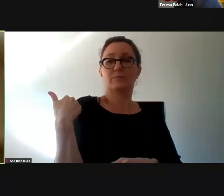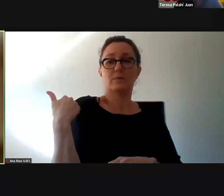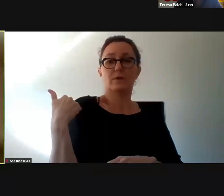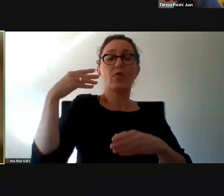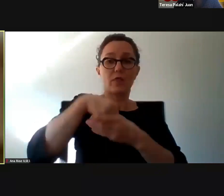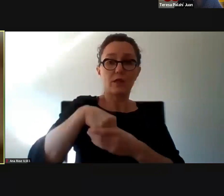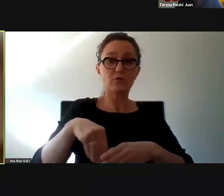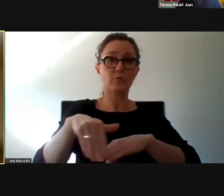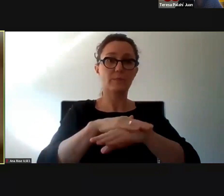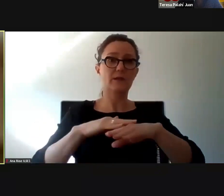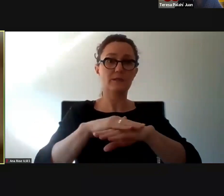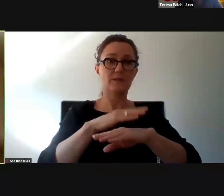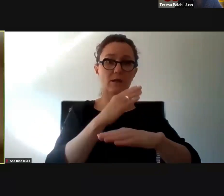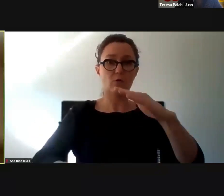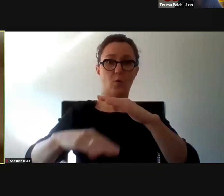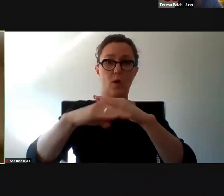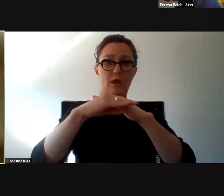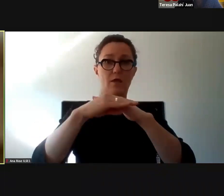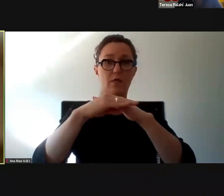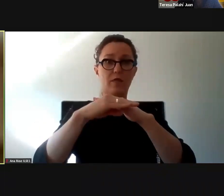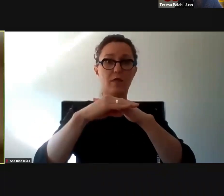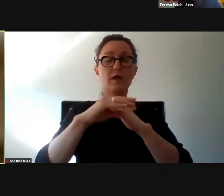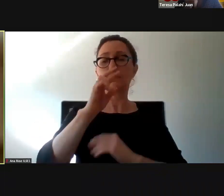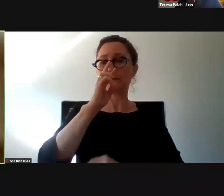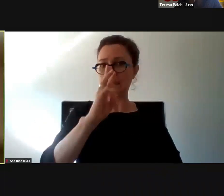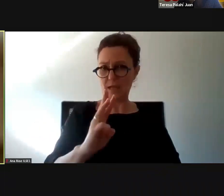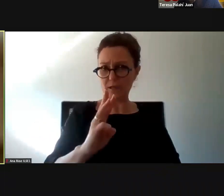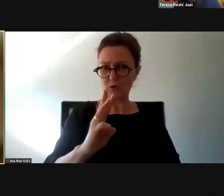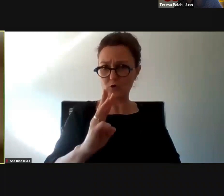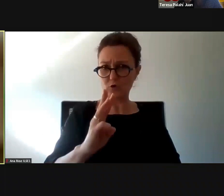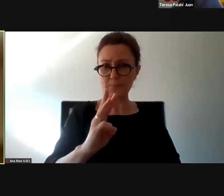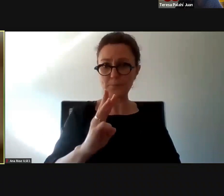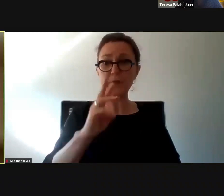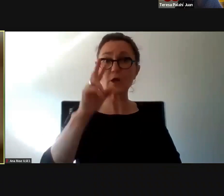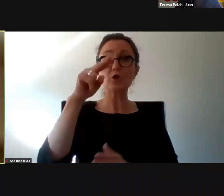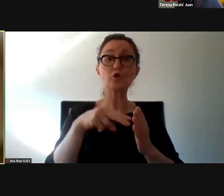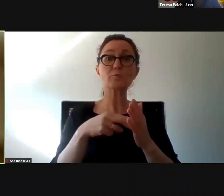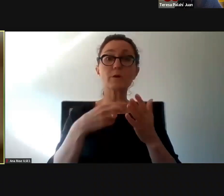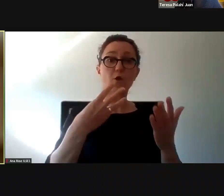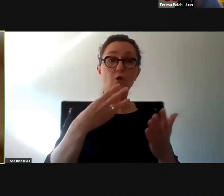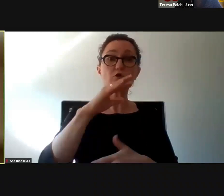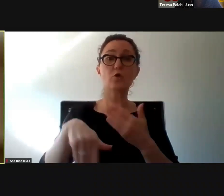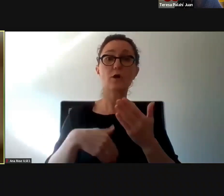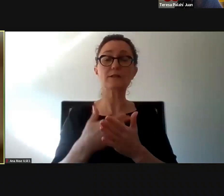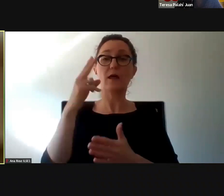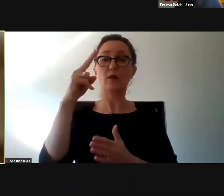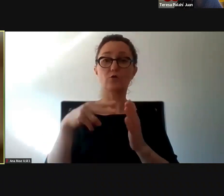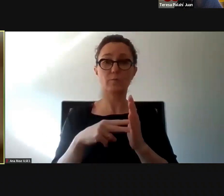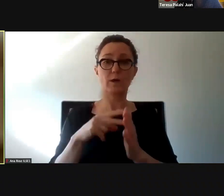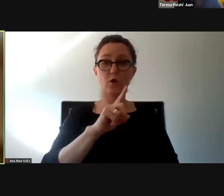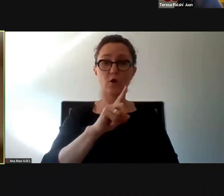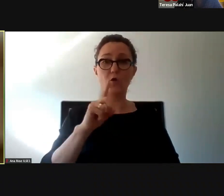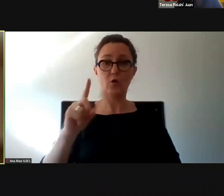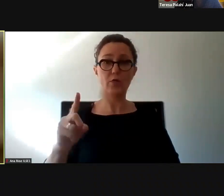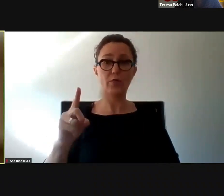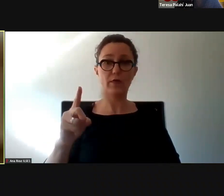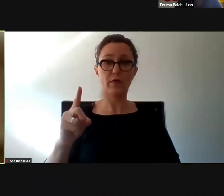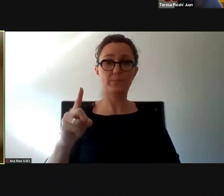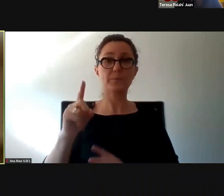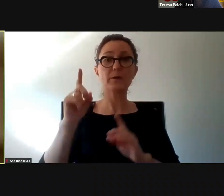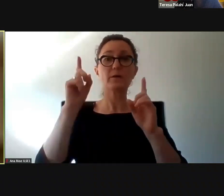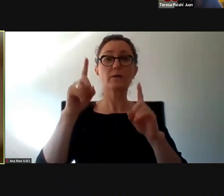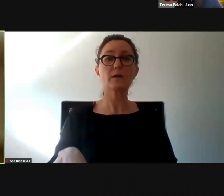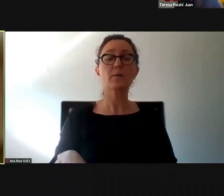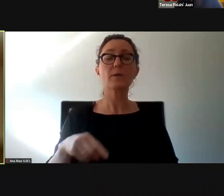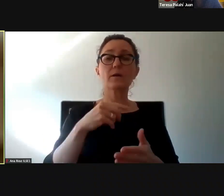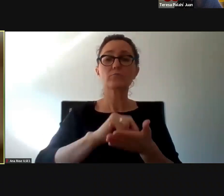Igualdad durante 3 años, desde el 2008 al 2011, y es autor de